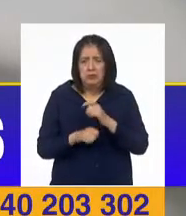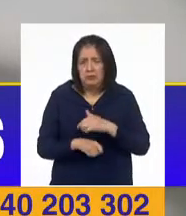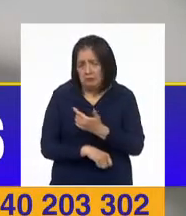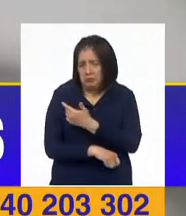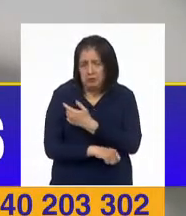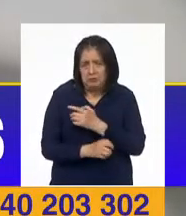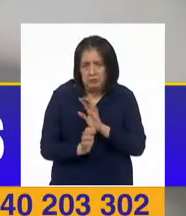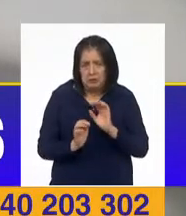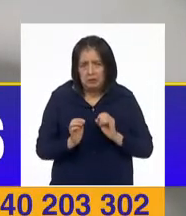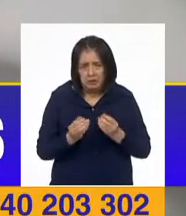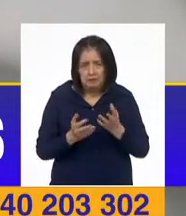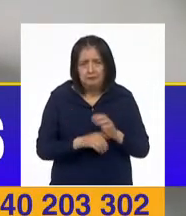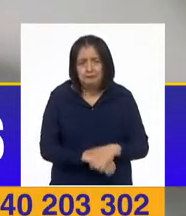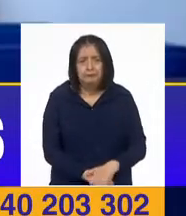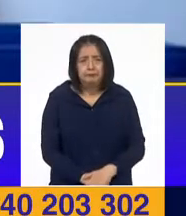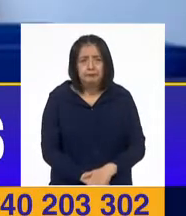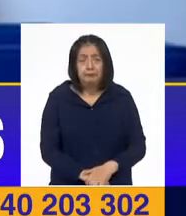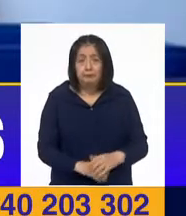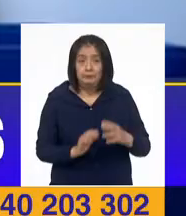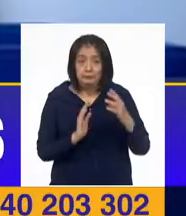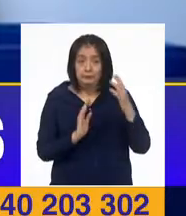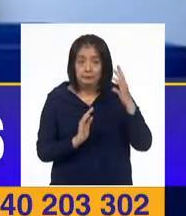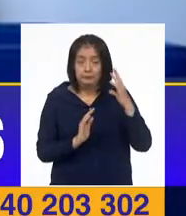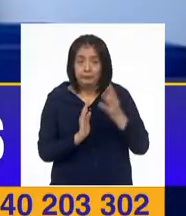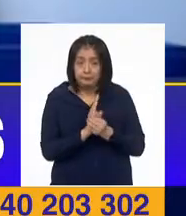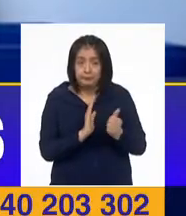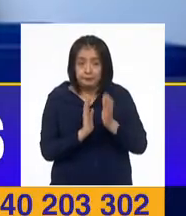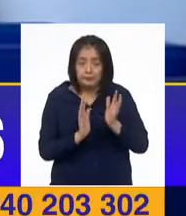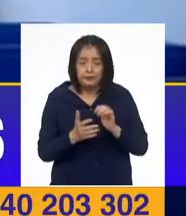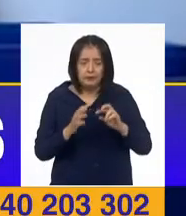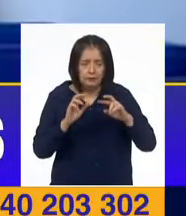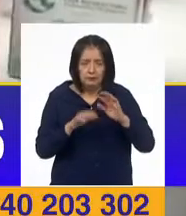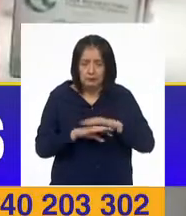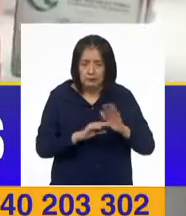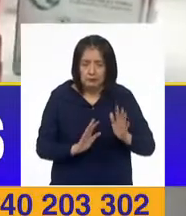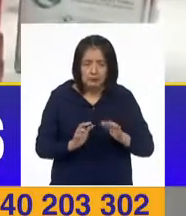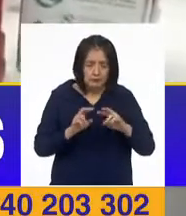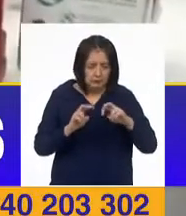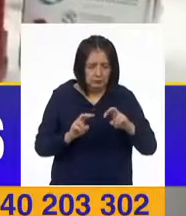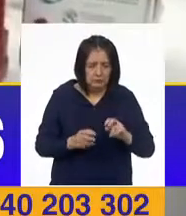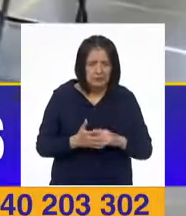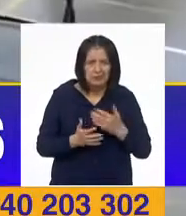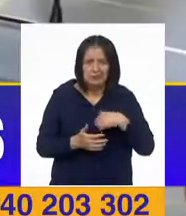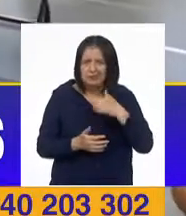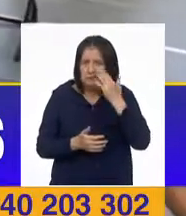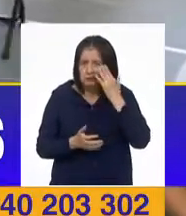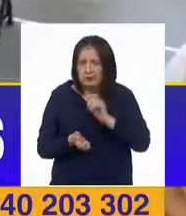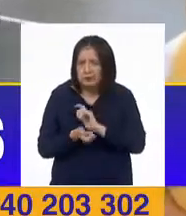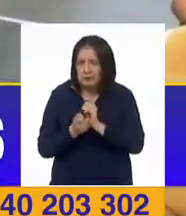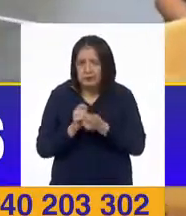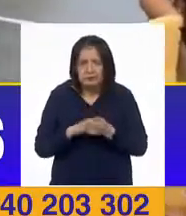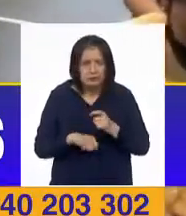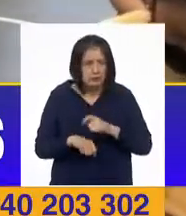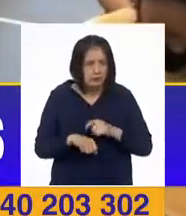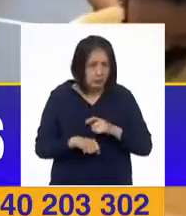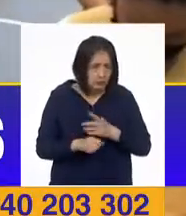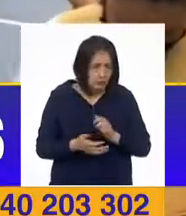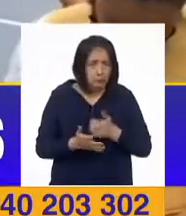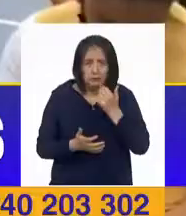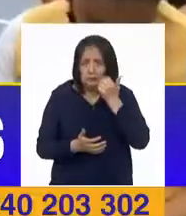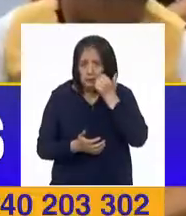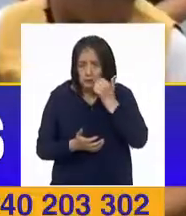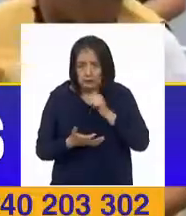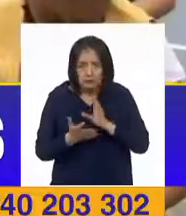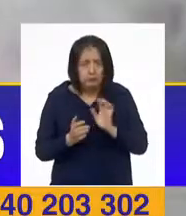las vacunas. Los expertos ya planean varios estudios que incluso buscan investigar el cambio en la duración de los ciclos